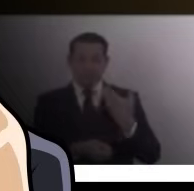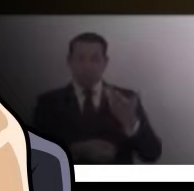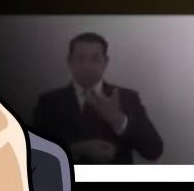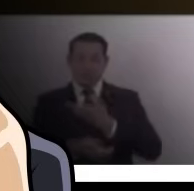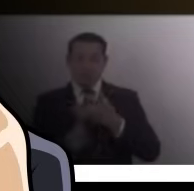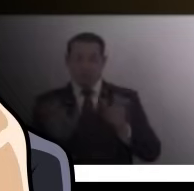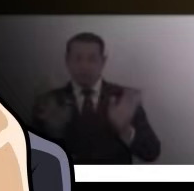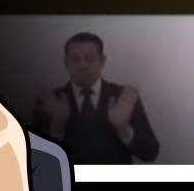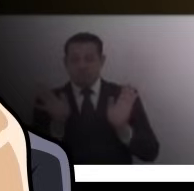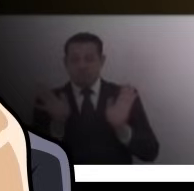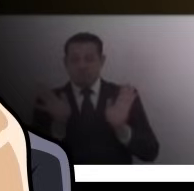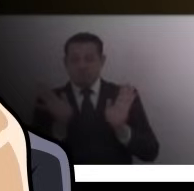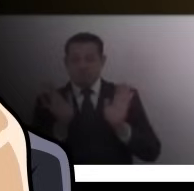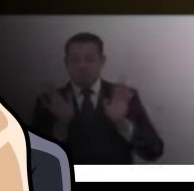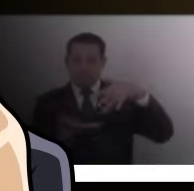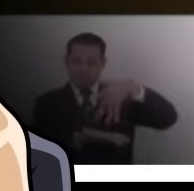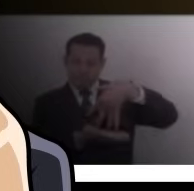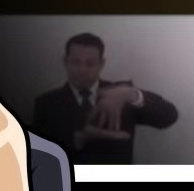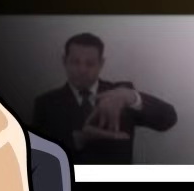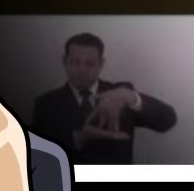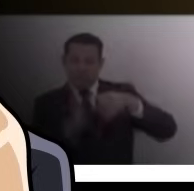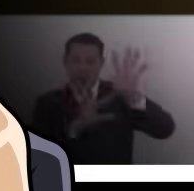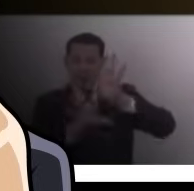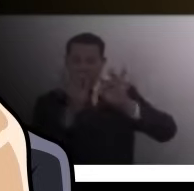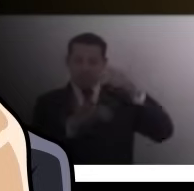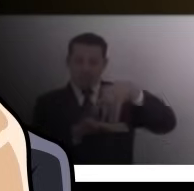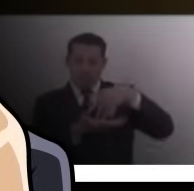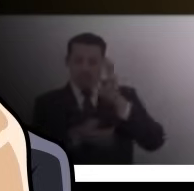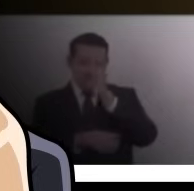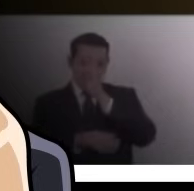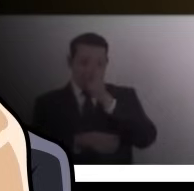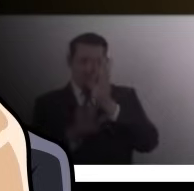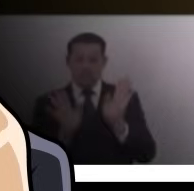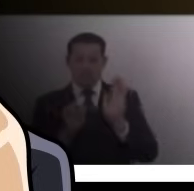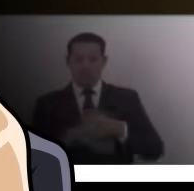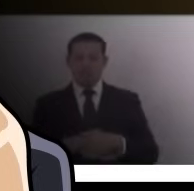Nosotros, pues, es algo público y es algo obvio.